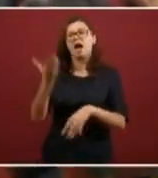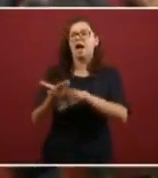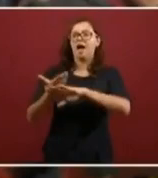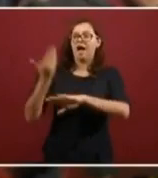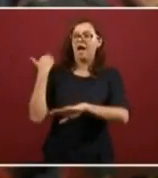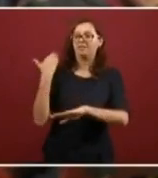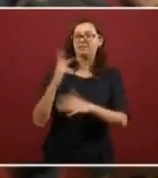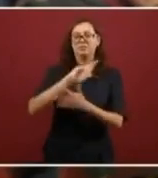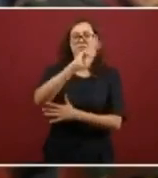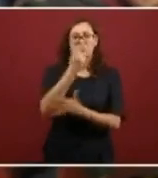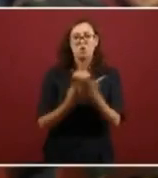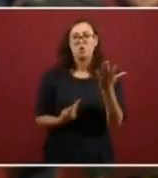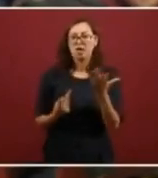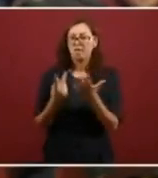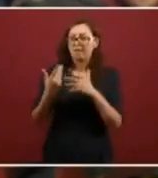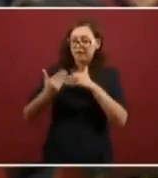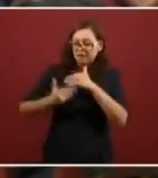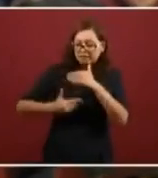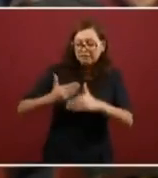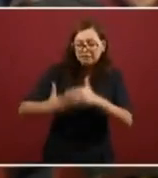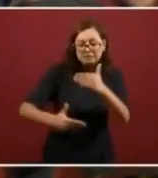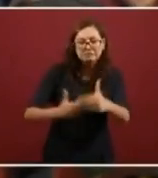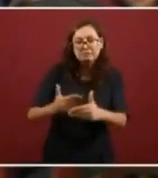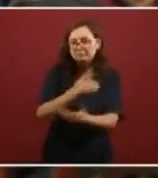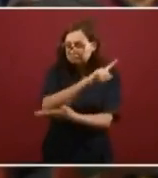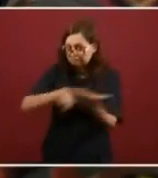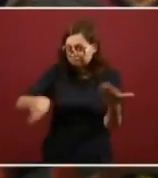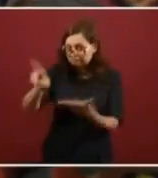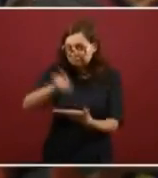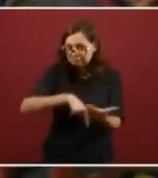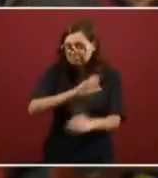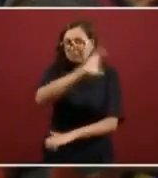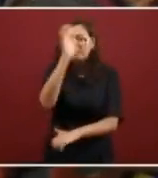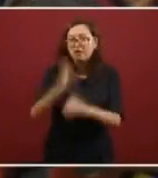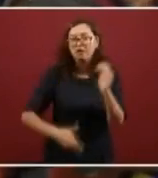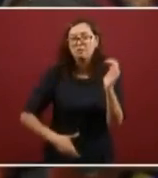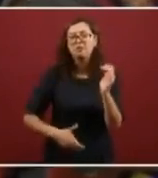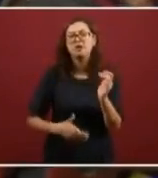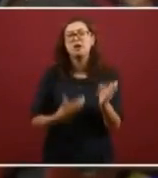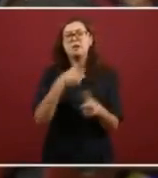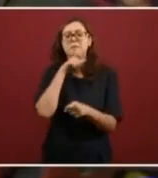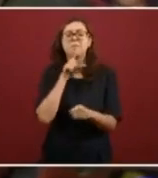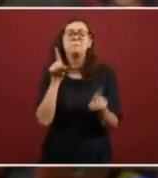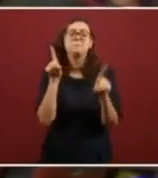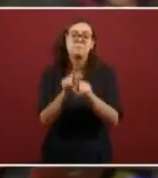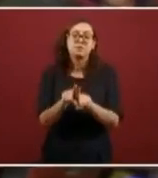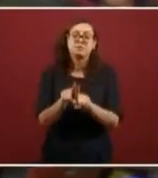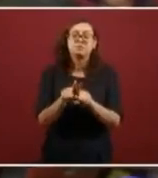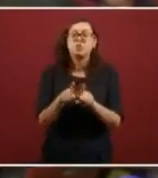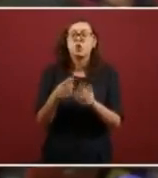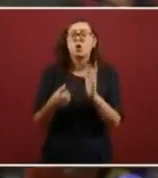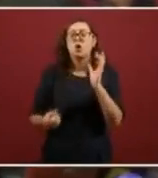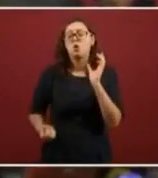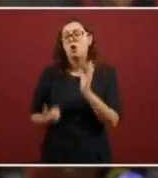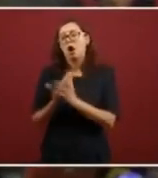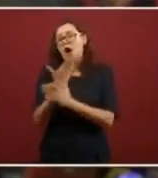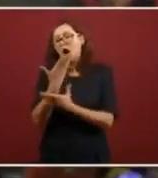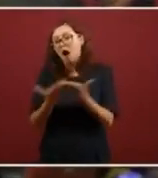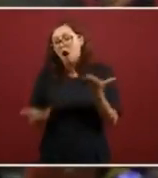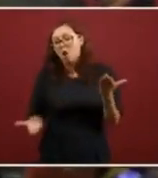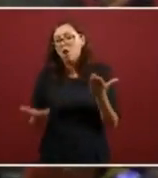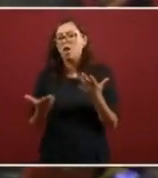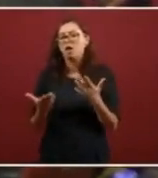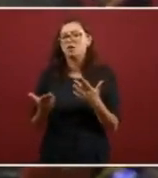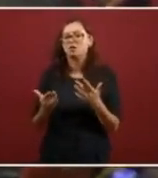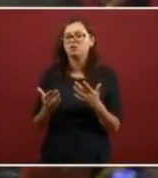estaba en proceso, entonces entendemos que ya concluyó. Y también si en esta revisión que se hizo, ¿cuántos